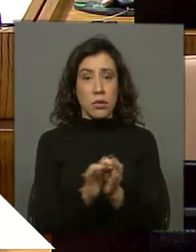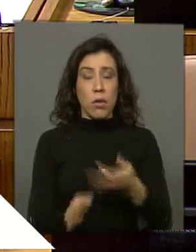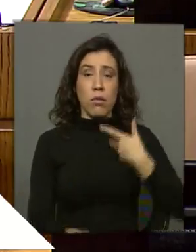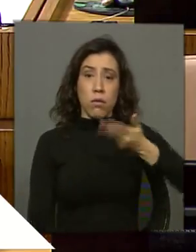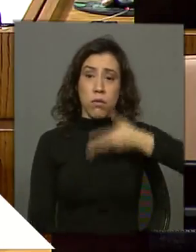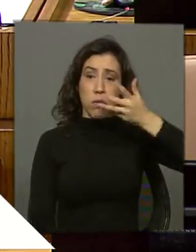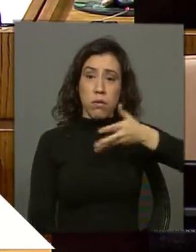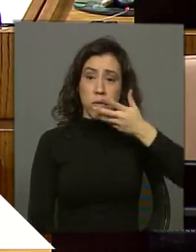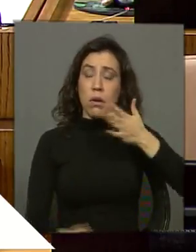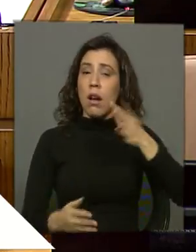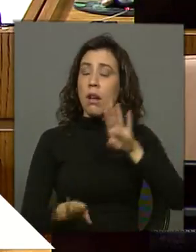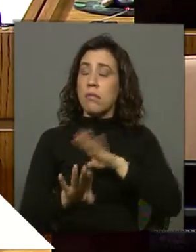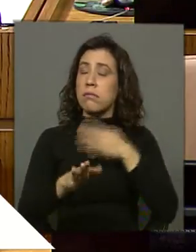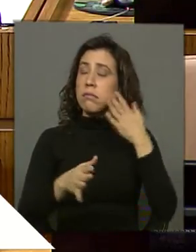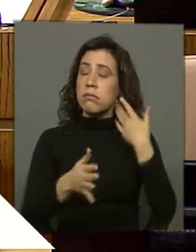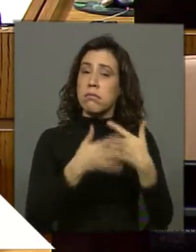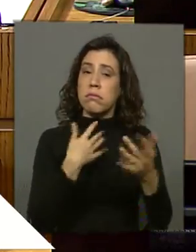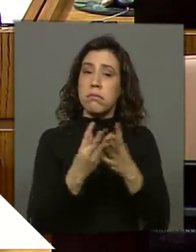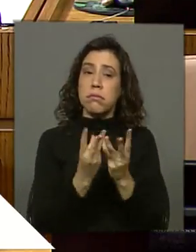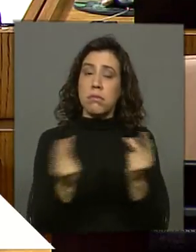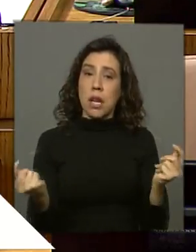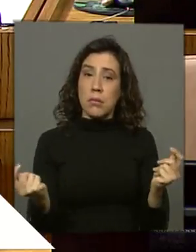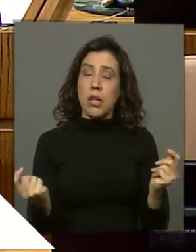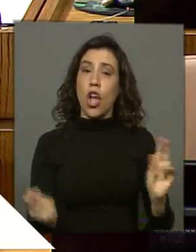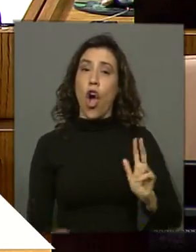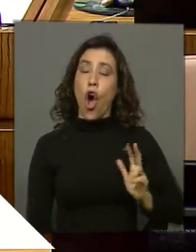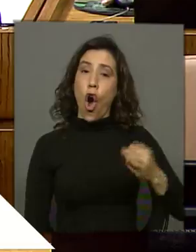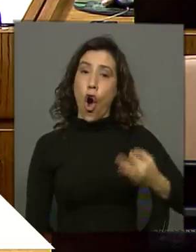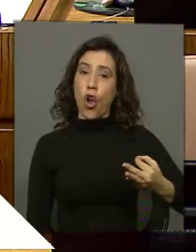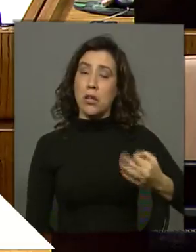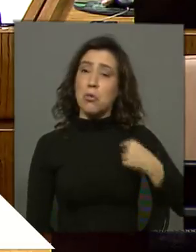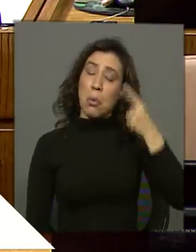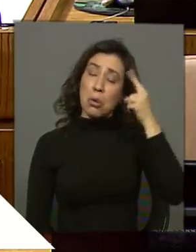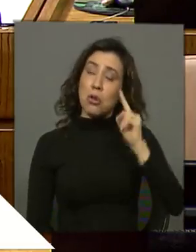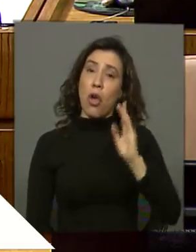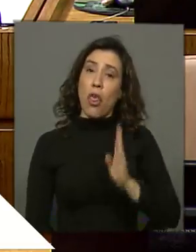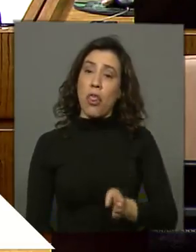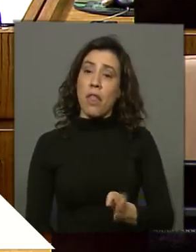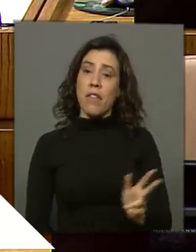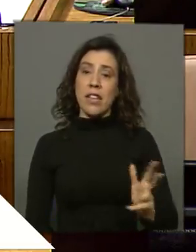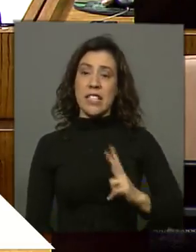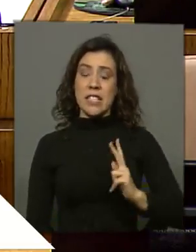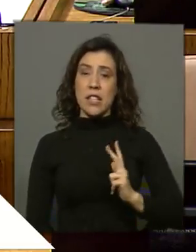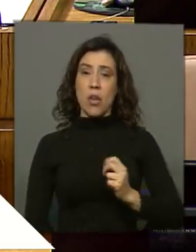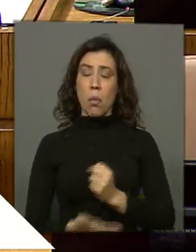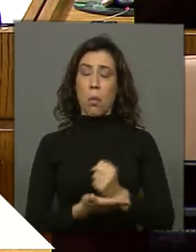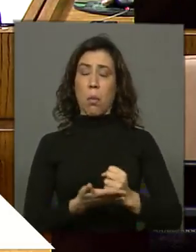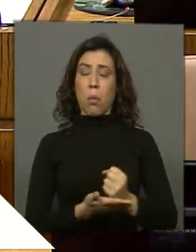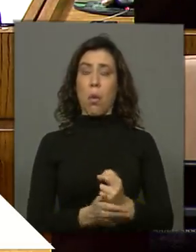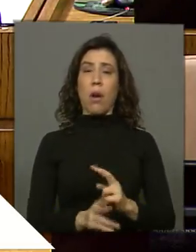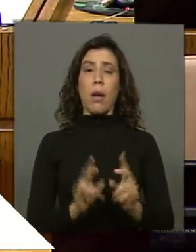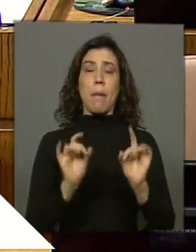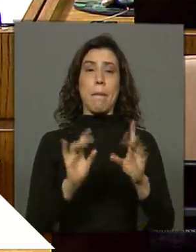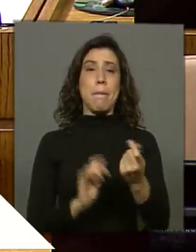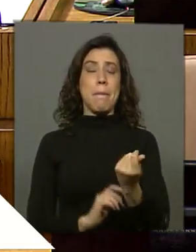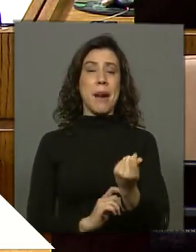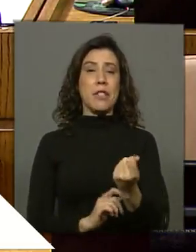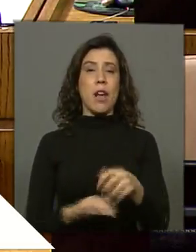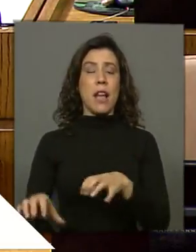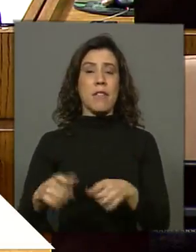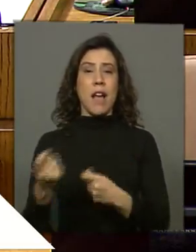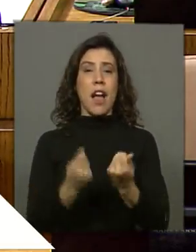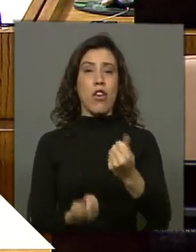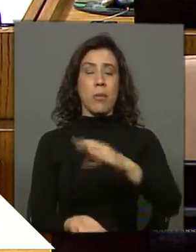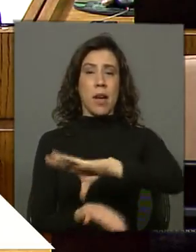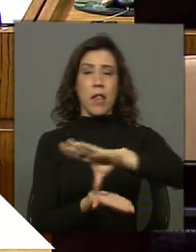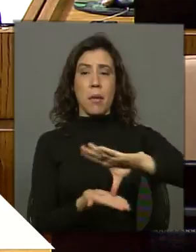de manera transparente de manera honesta yo no creo que tenga que ser un señor burócrata el que le fije el precio a las actividades económicas de los